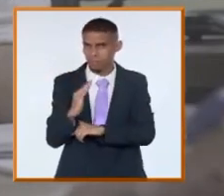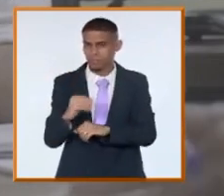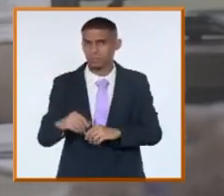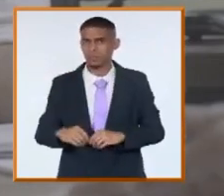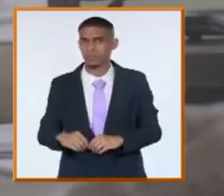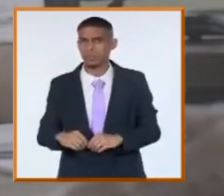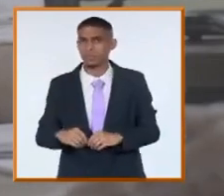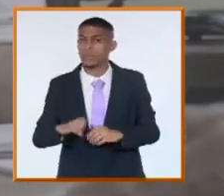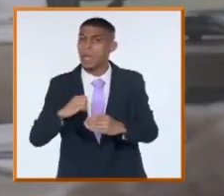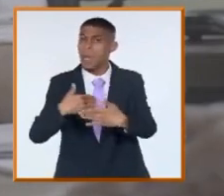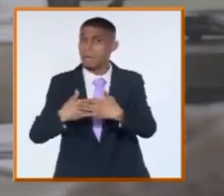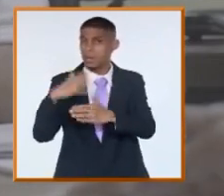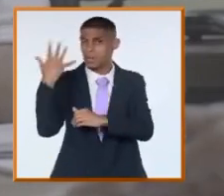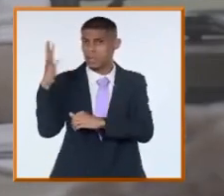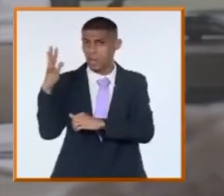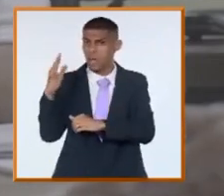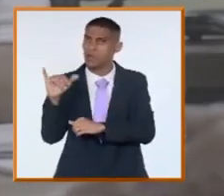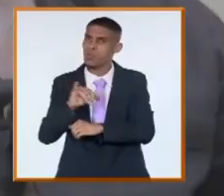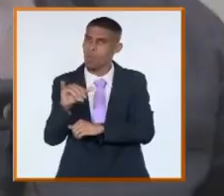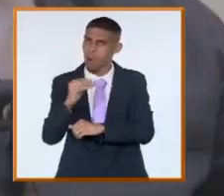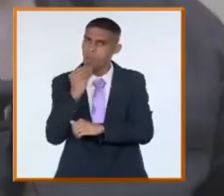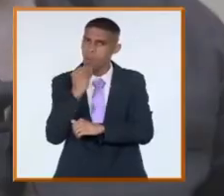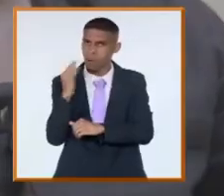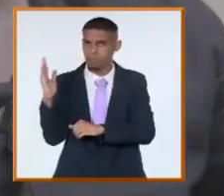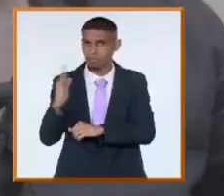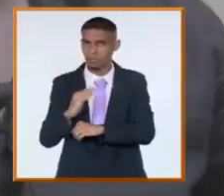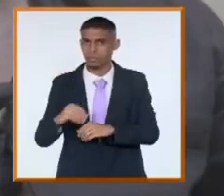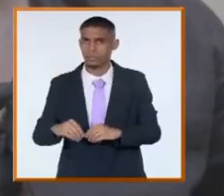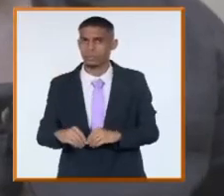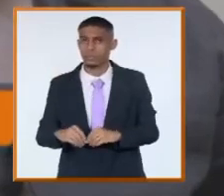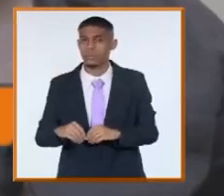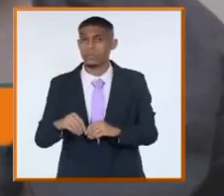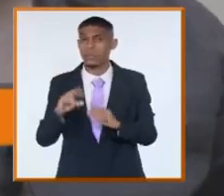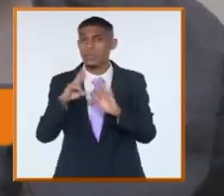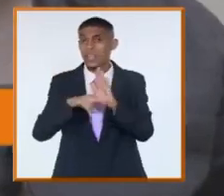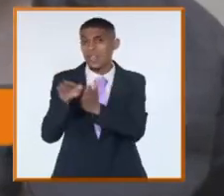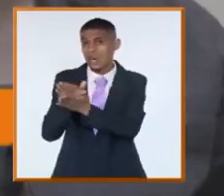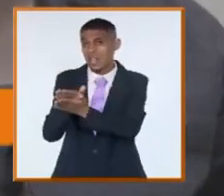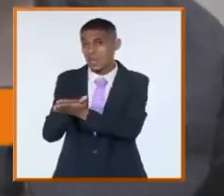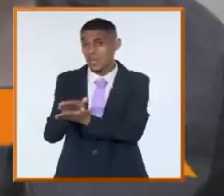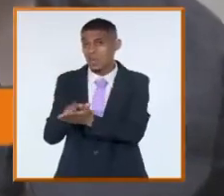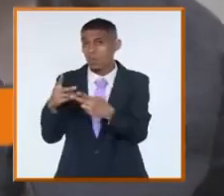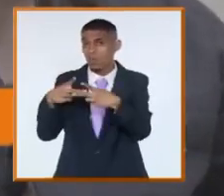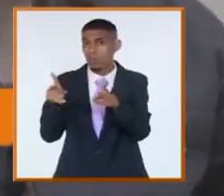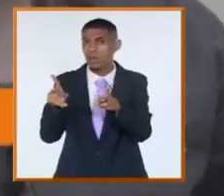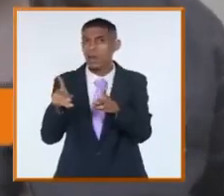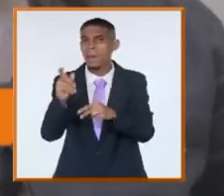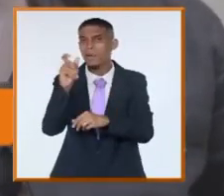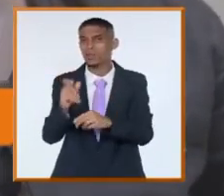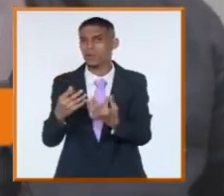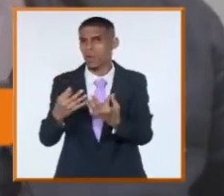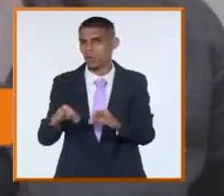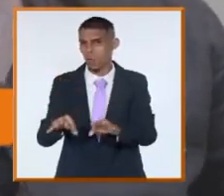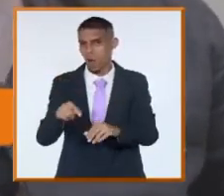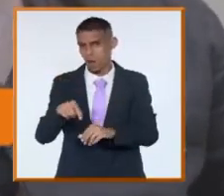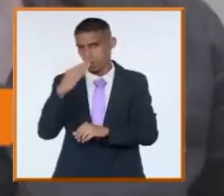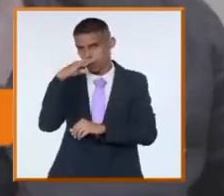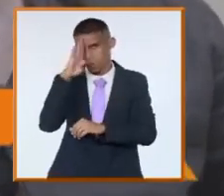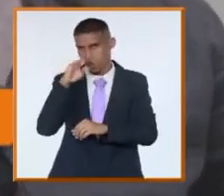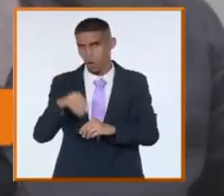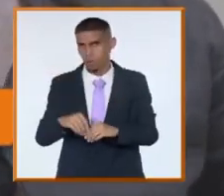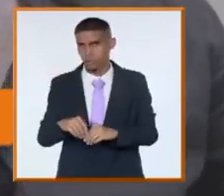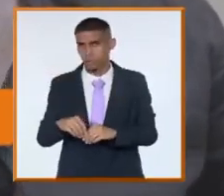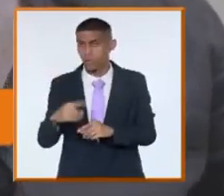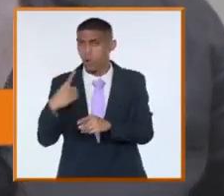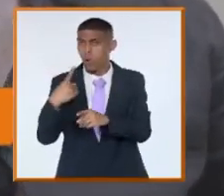empresas extranjeras domiciliadas del exterior que el registro de profesionales es para personas naturales y el registro de constructores